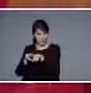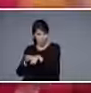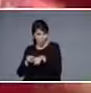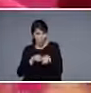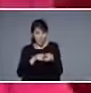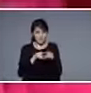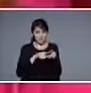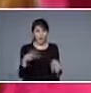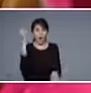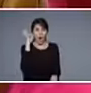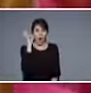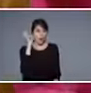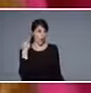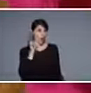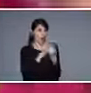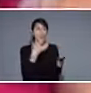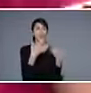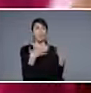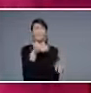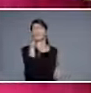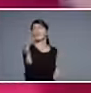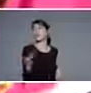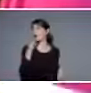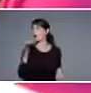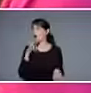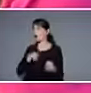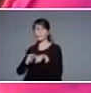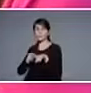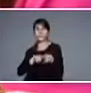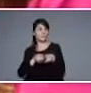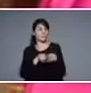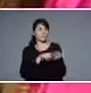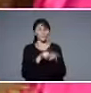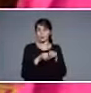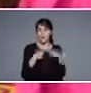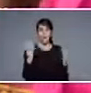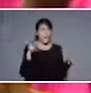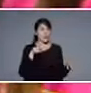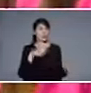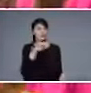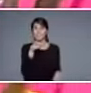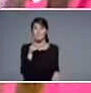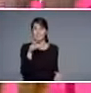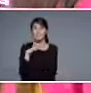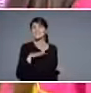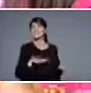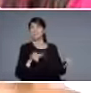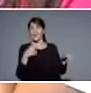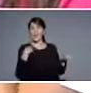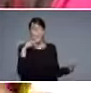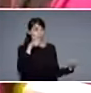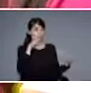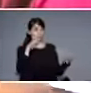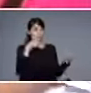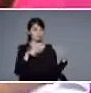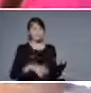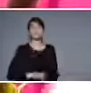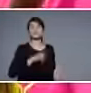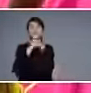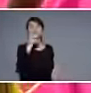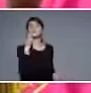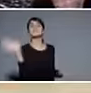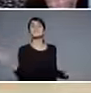entre mujeres bien nos gusta alegar, que no hace falta que hablemos con palabras, tan solo con mirarnos ya